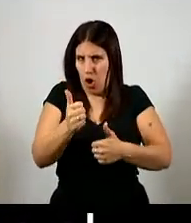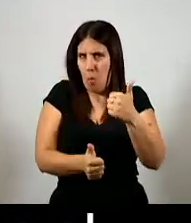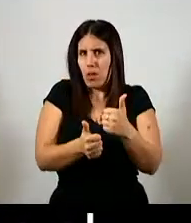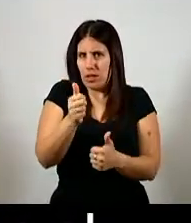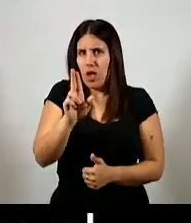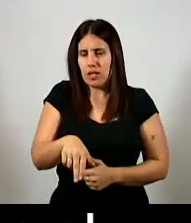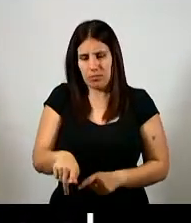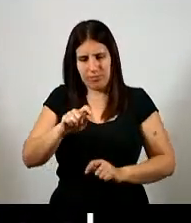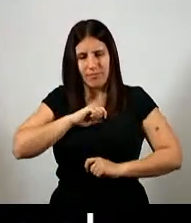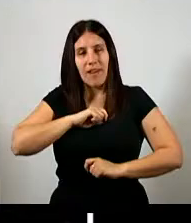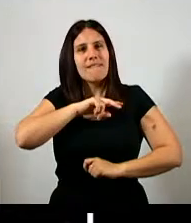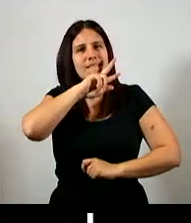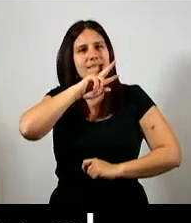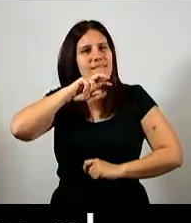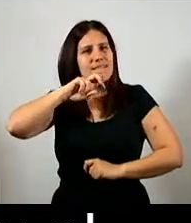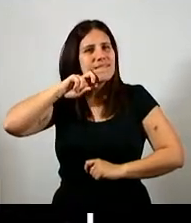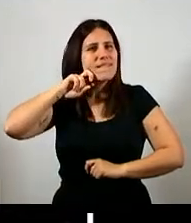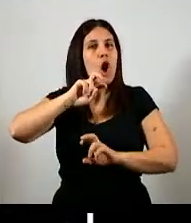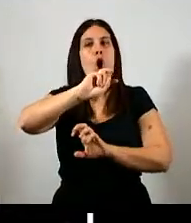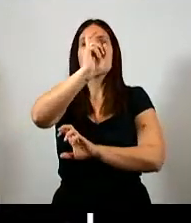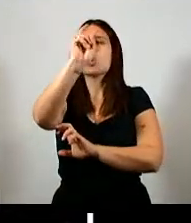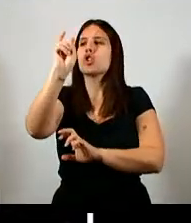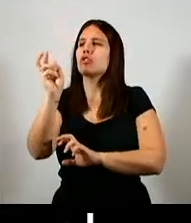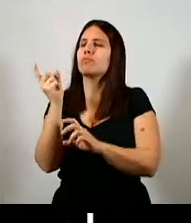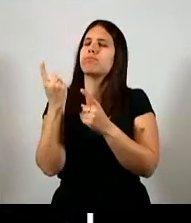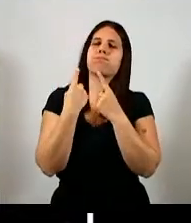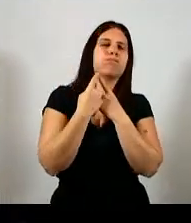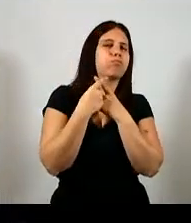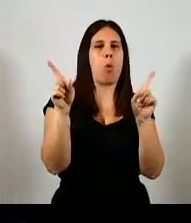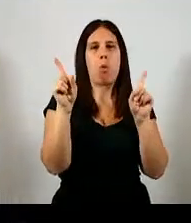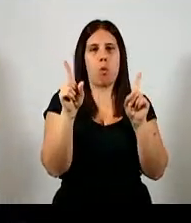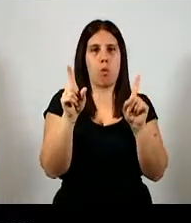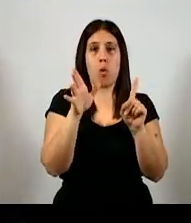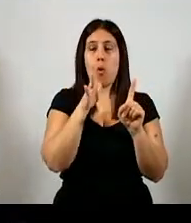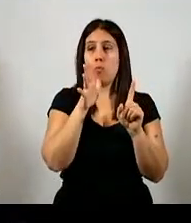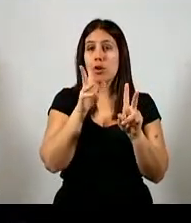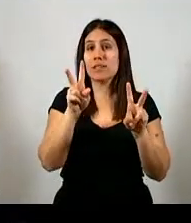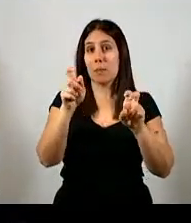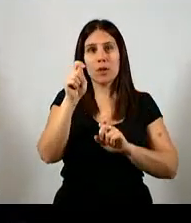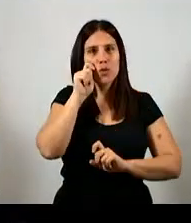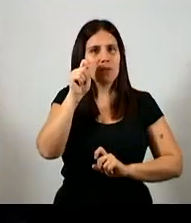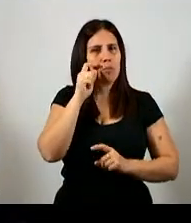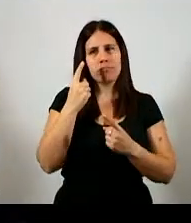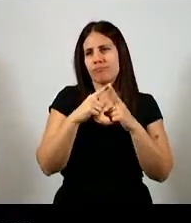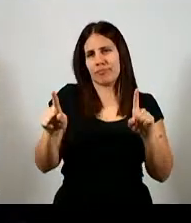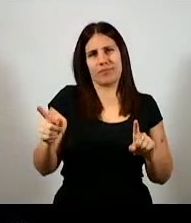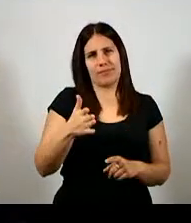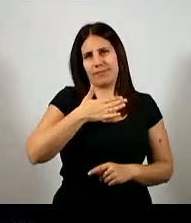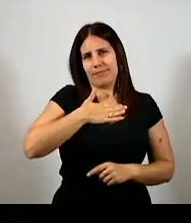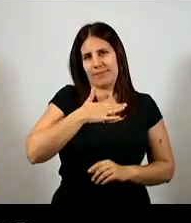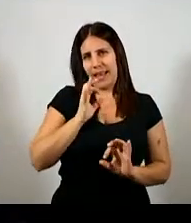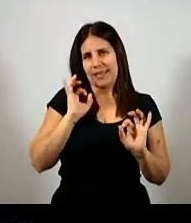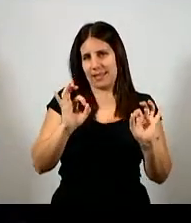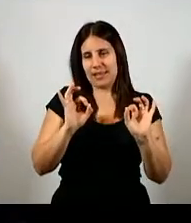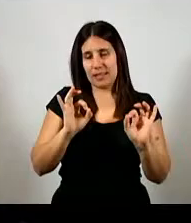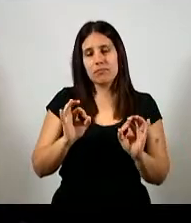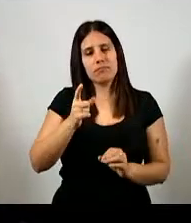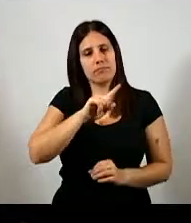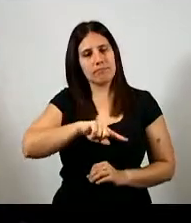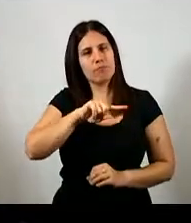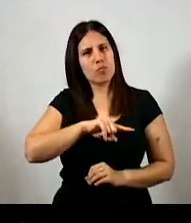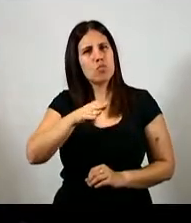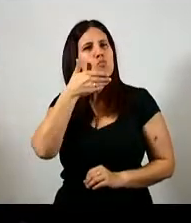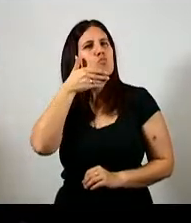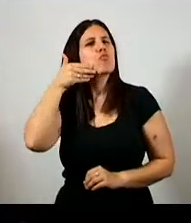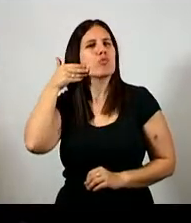hace diferenciarnos del resto de los territorios para lo que son las competencias en materia de turismo. Es para nosotros una gran satisfacción